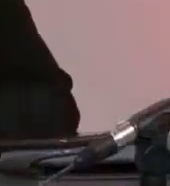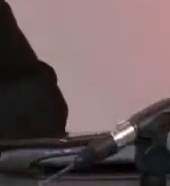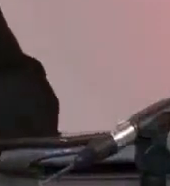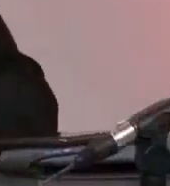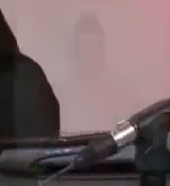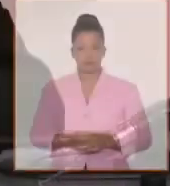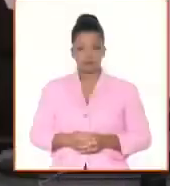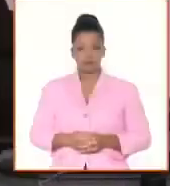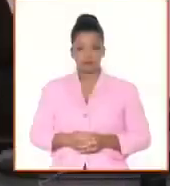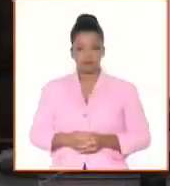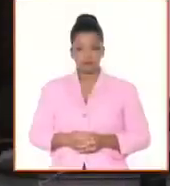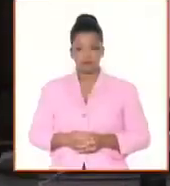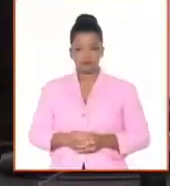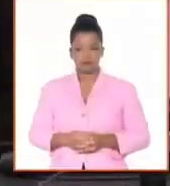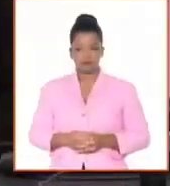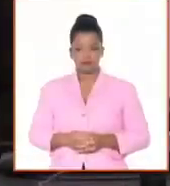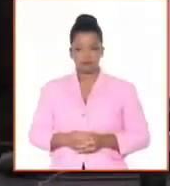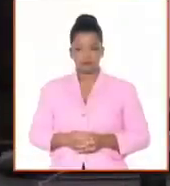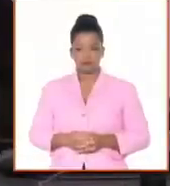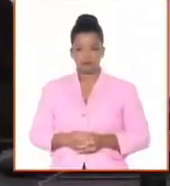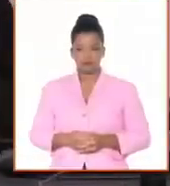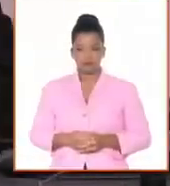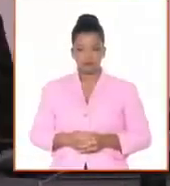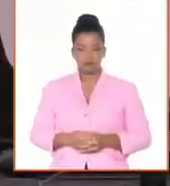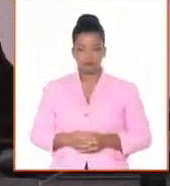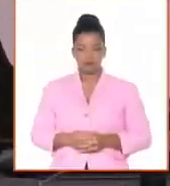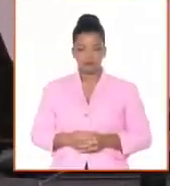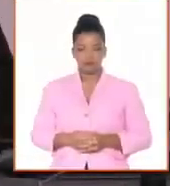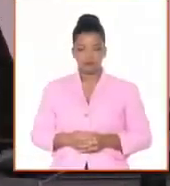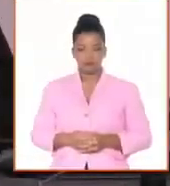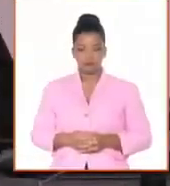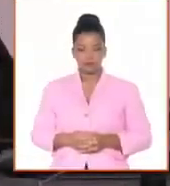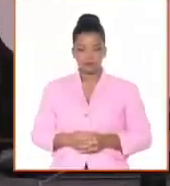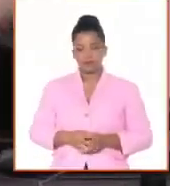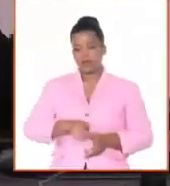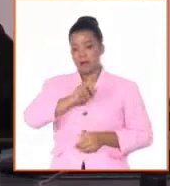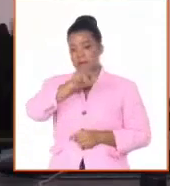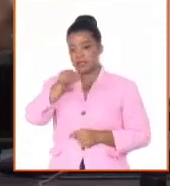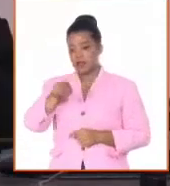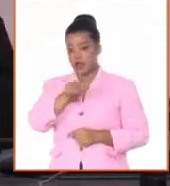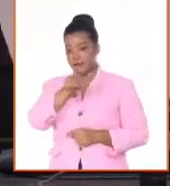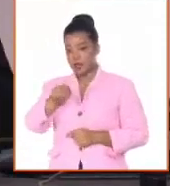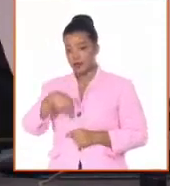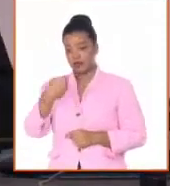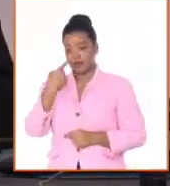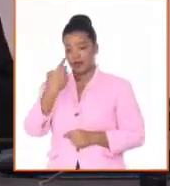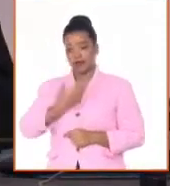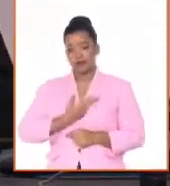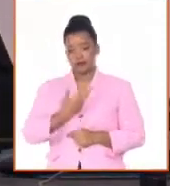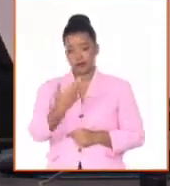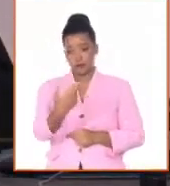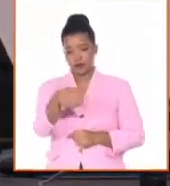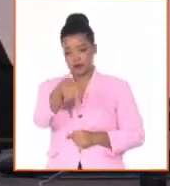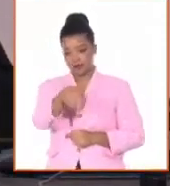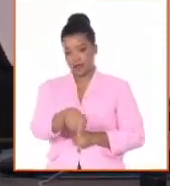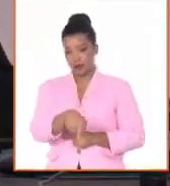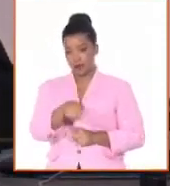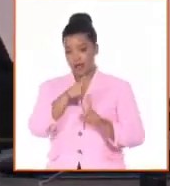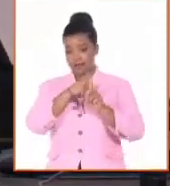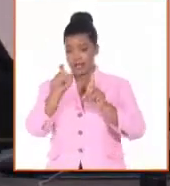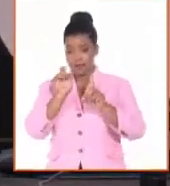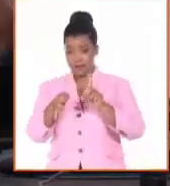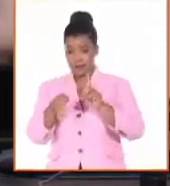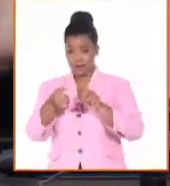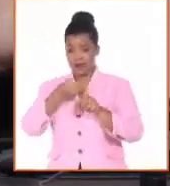Bueno vamos a escuchar las opiniones las valoraciones que tienen nuestros panelistas sobre estos temas que aixa ha puesto